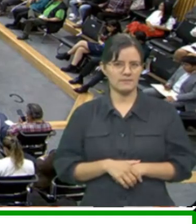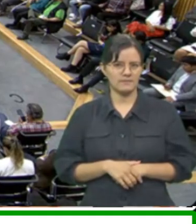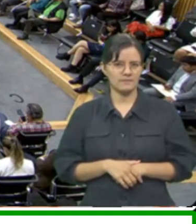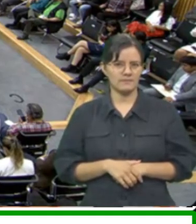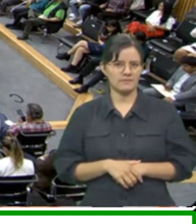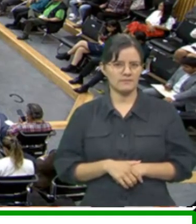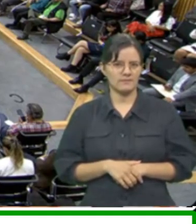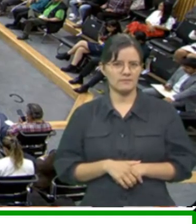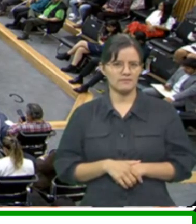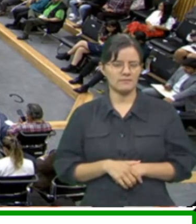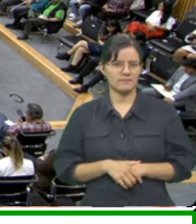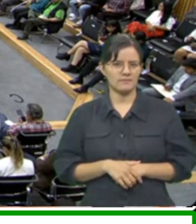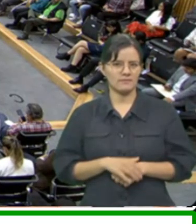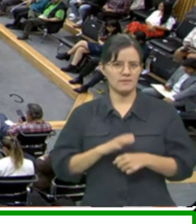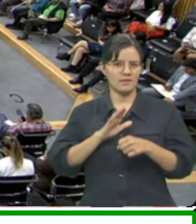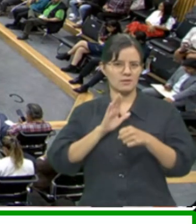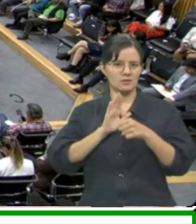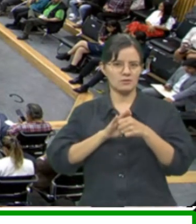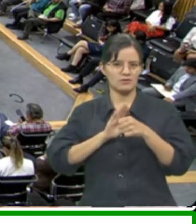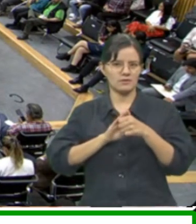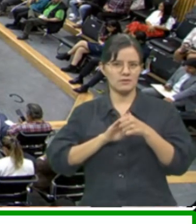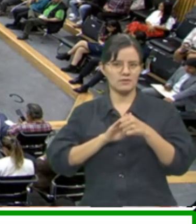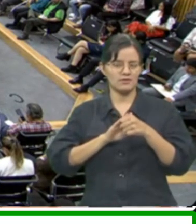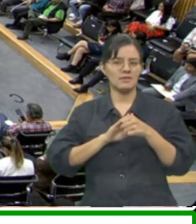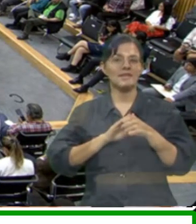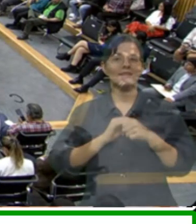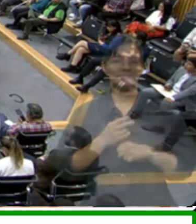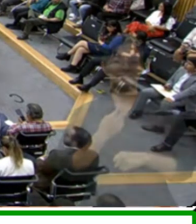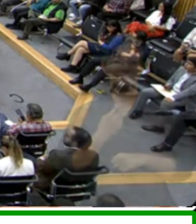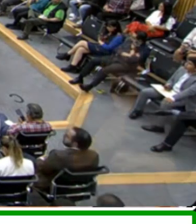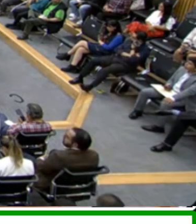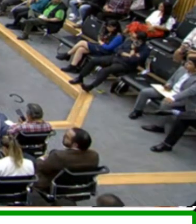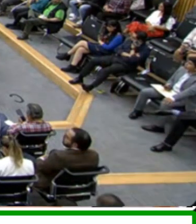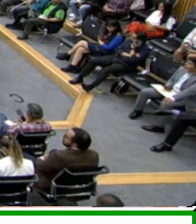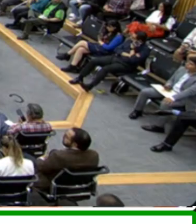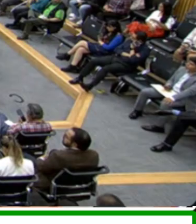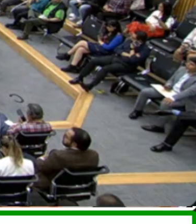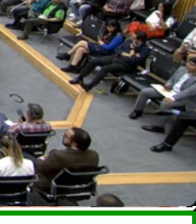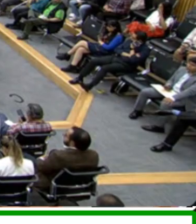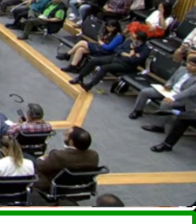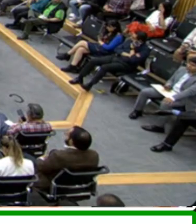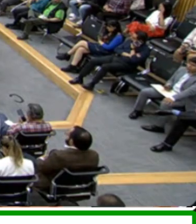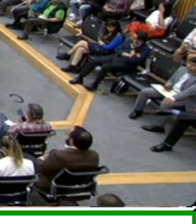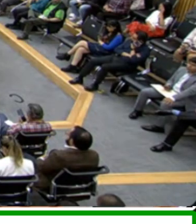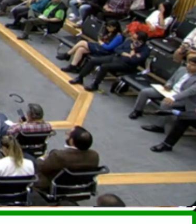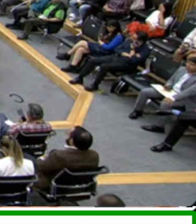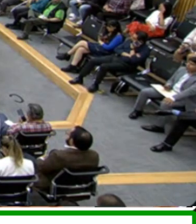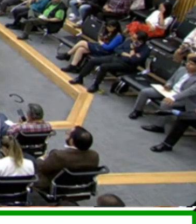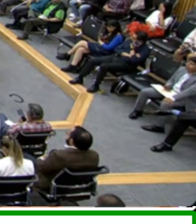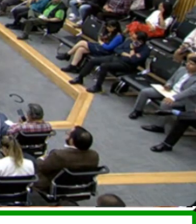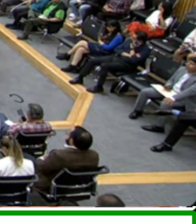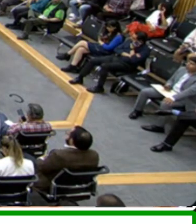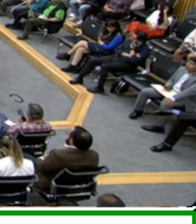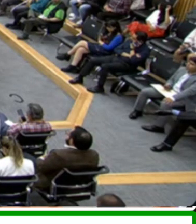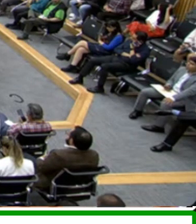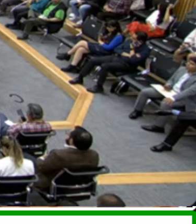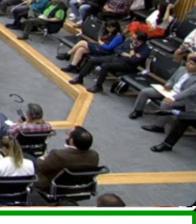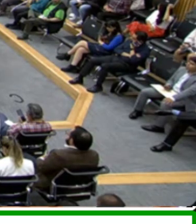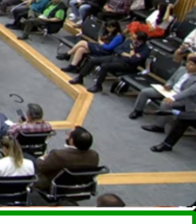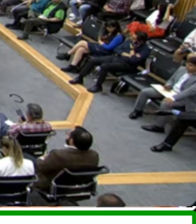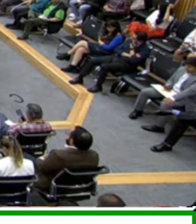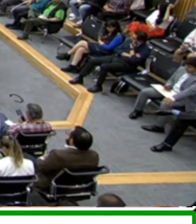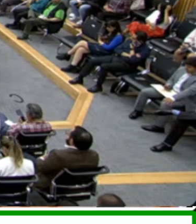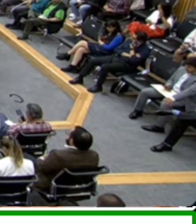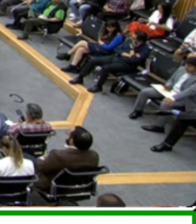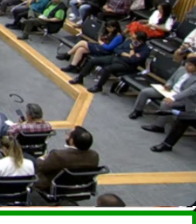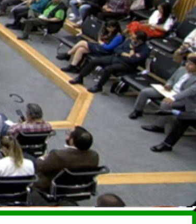Tampoco hay sonido. Ahí está. Ha habido una evolución en la aplicación de la norma y en ir eliminando del 2015 a la actualidad la distorsión en